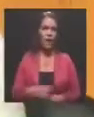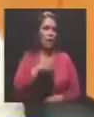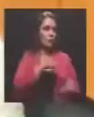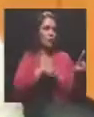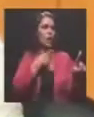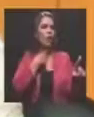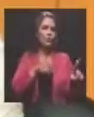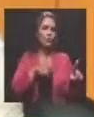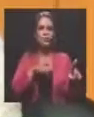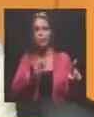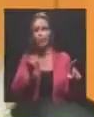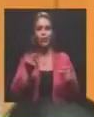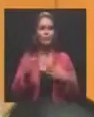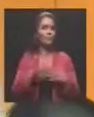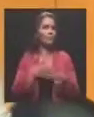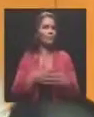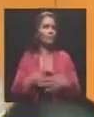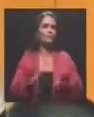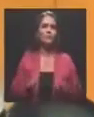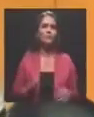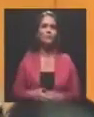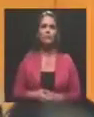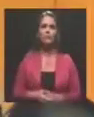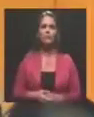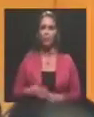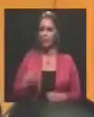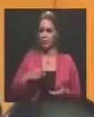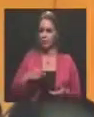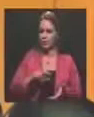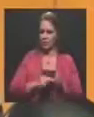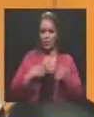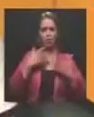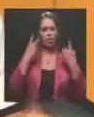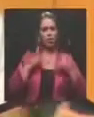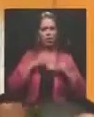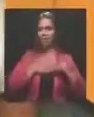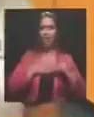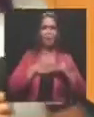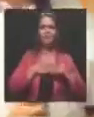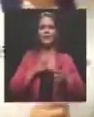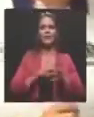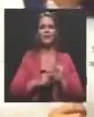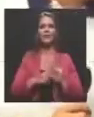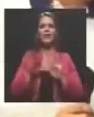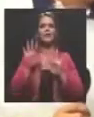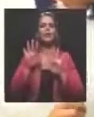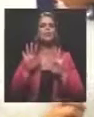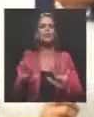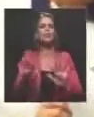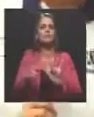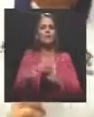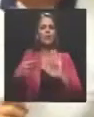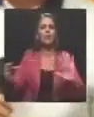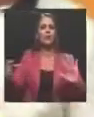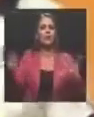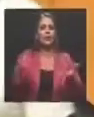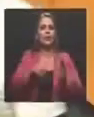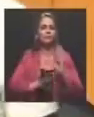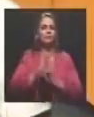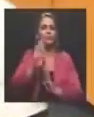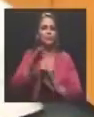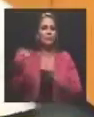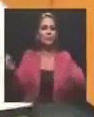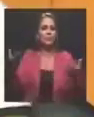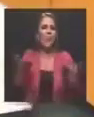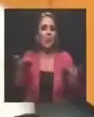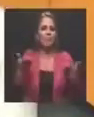no gustando. No es una cuestión personal, es una herramienta que está en